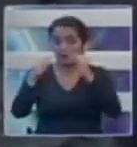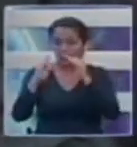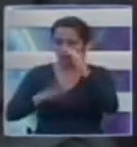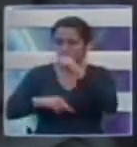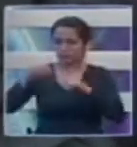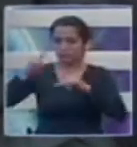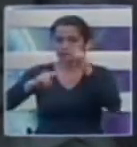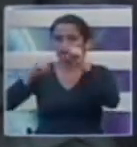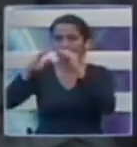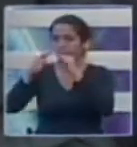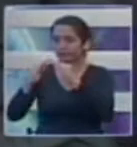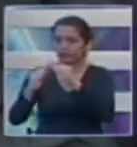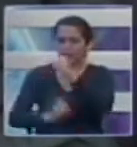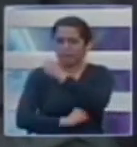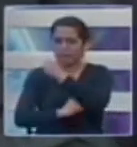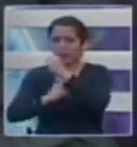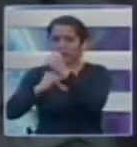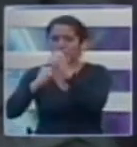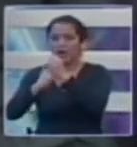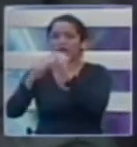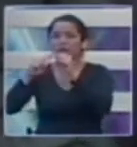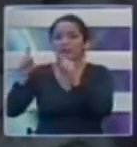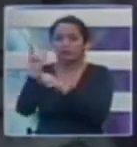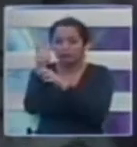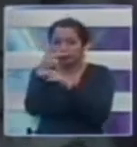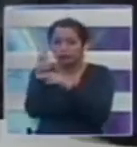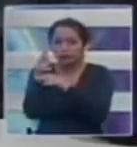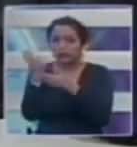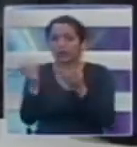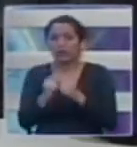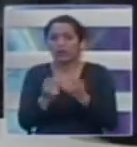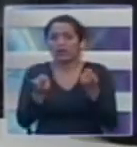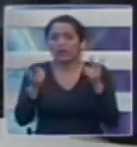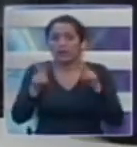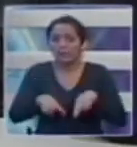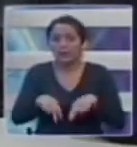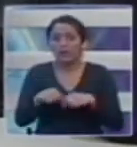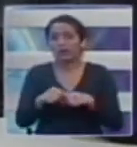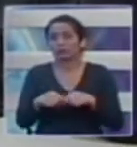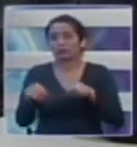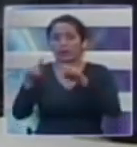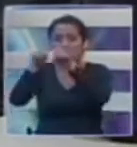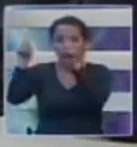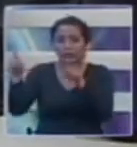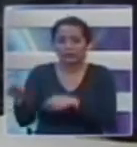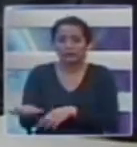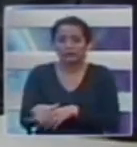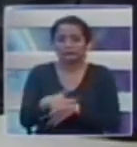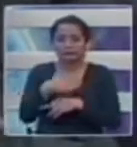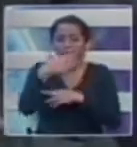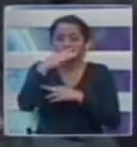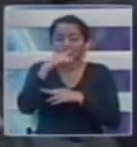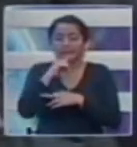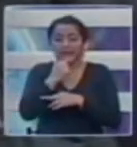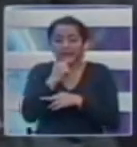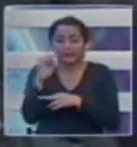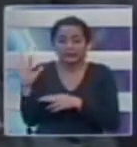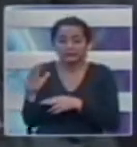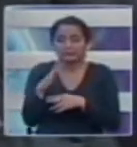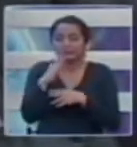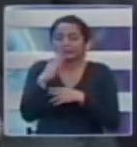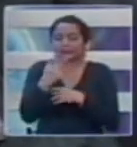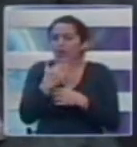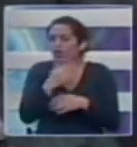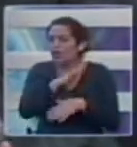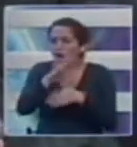sensores, ahorros de energía, aires acondicionados, acondicionadores de aire que son ahorradores de energía, el tema del